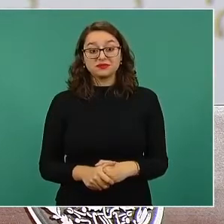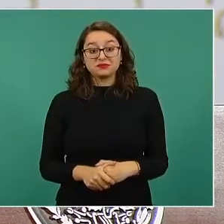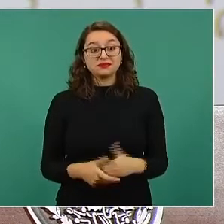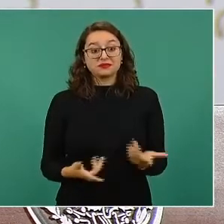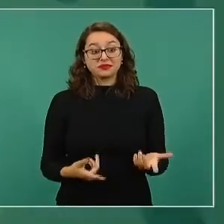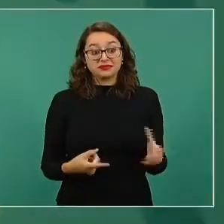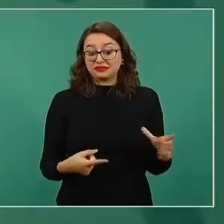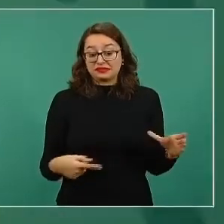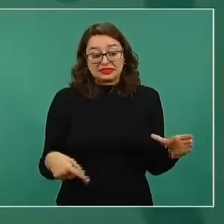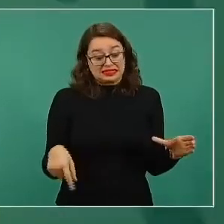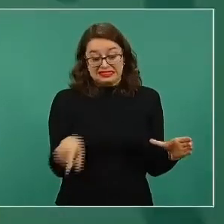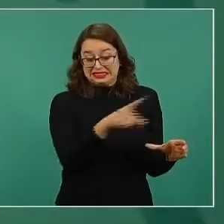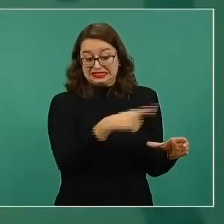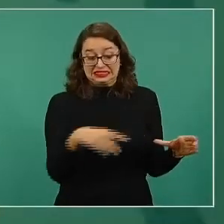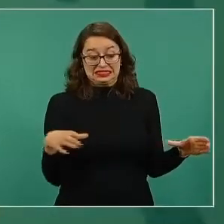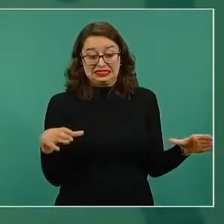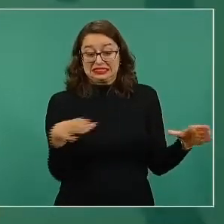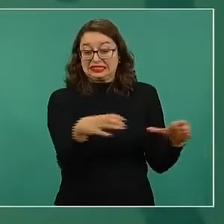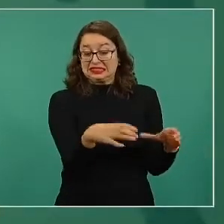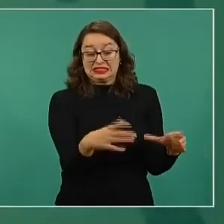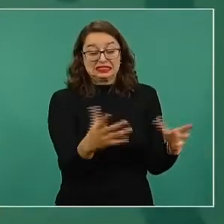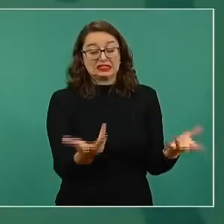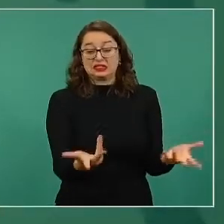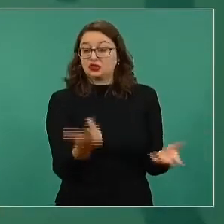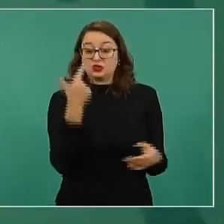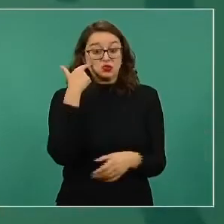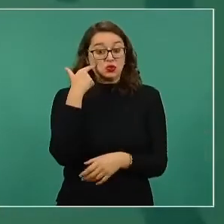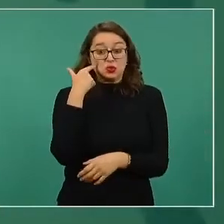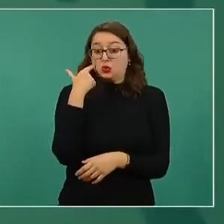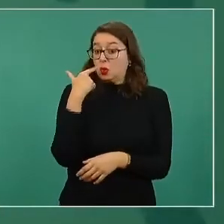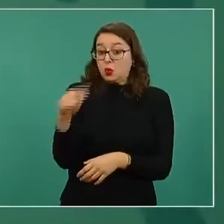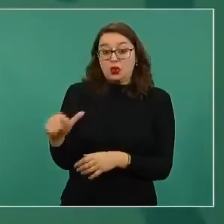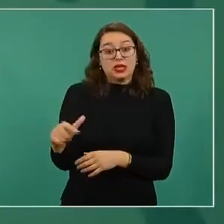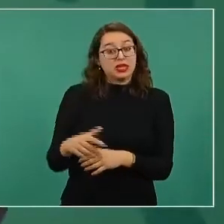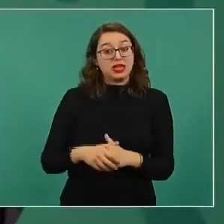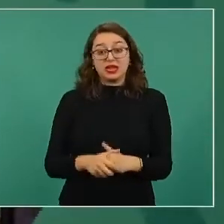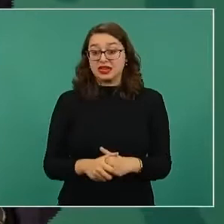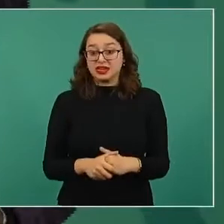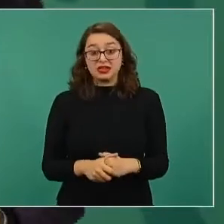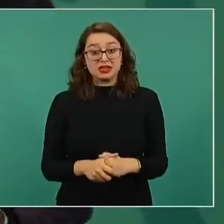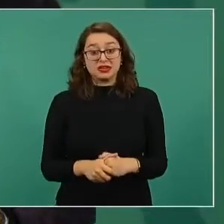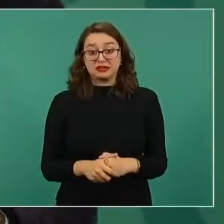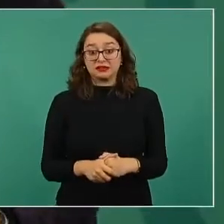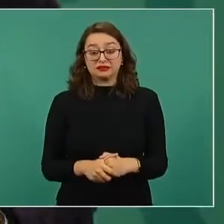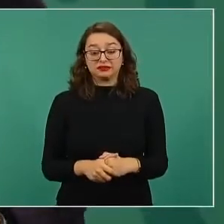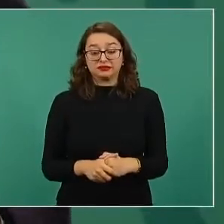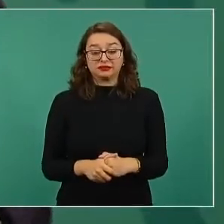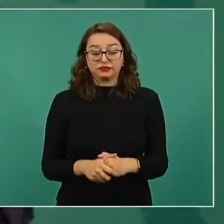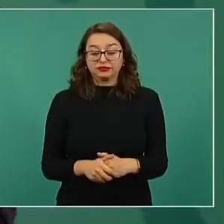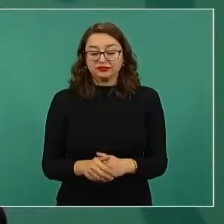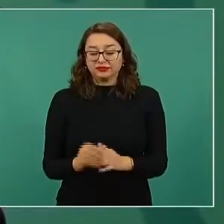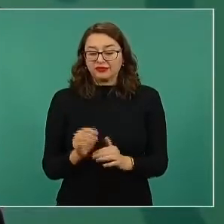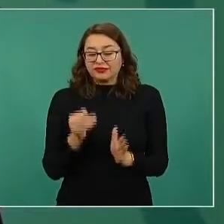a punto, todavía no se descaran